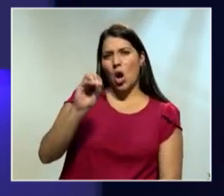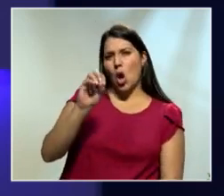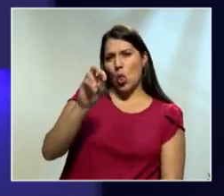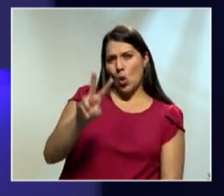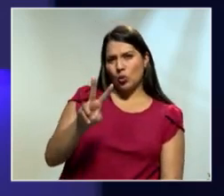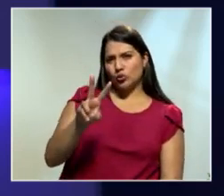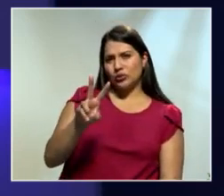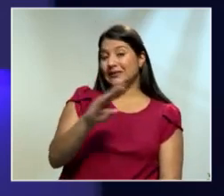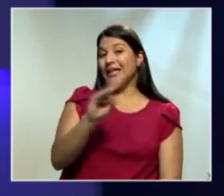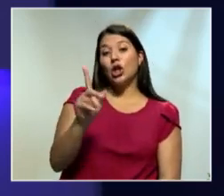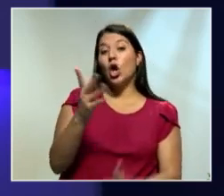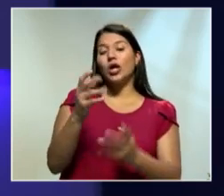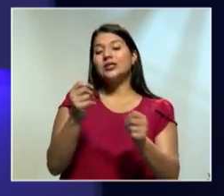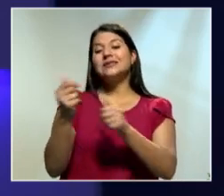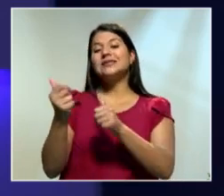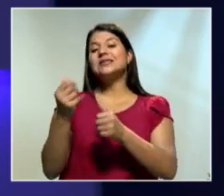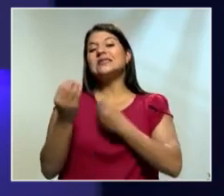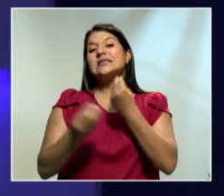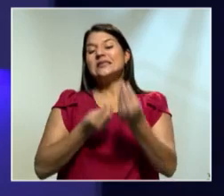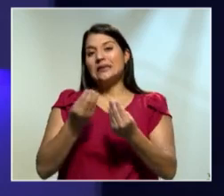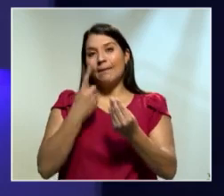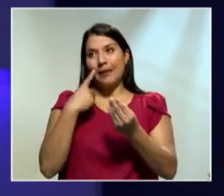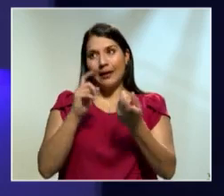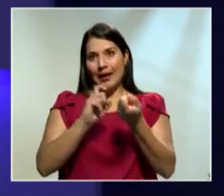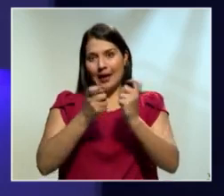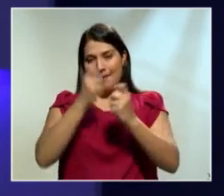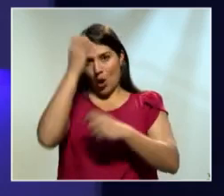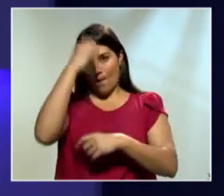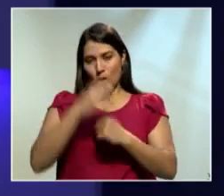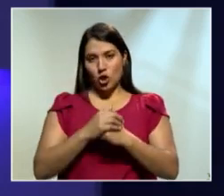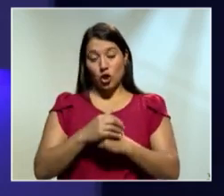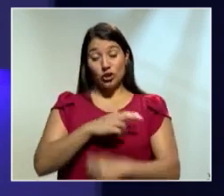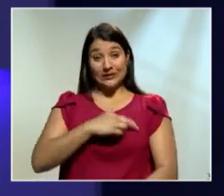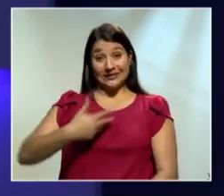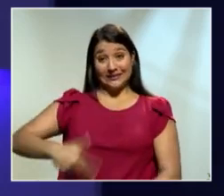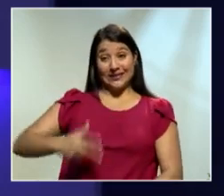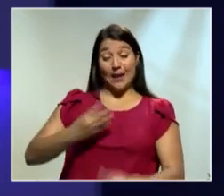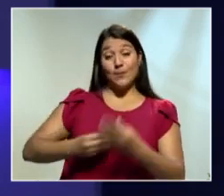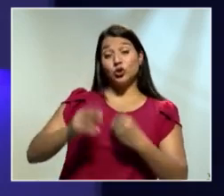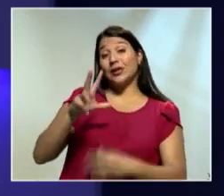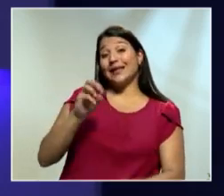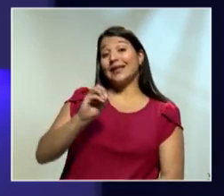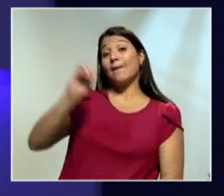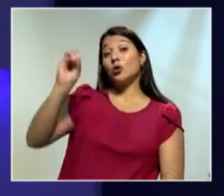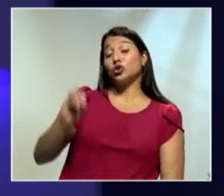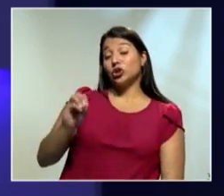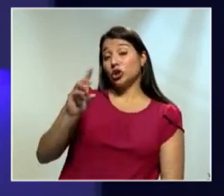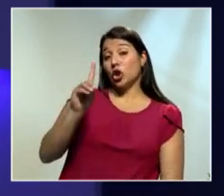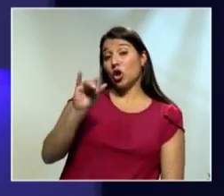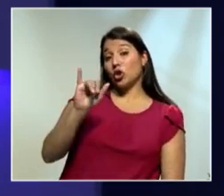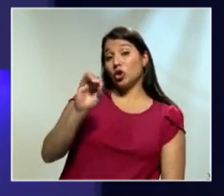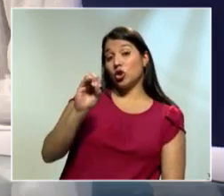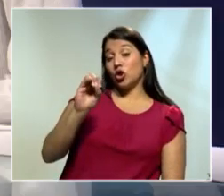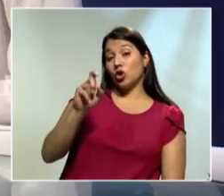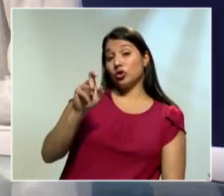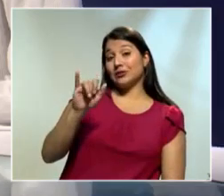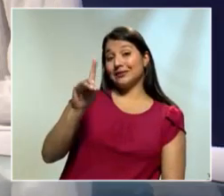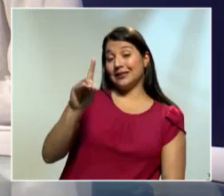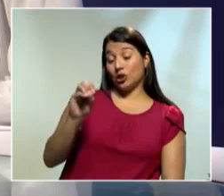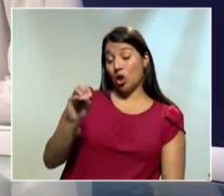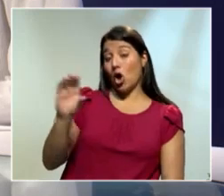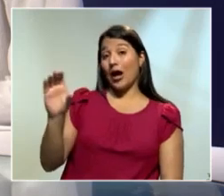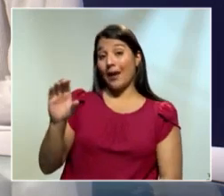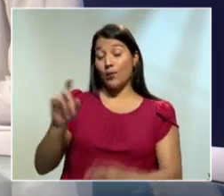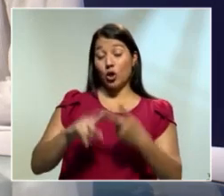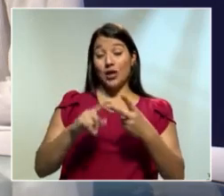algunas cifras. China emite el 30% del dióxido de carbono que hay en el ambiente. Estados